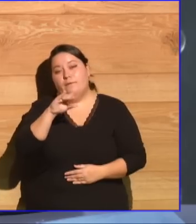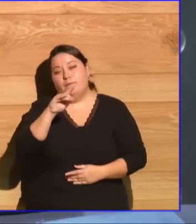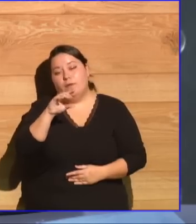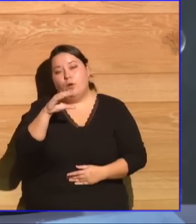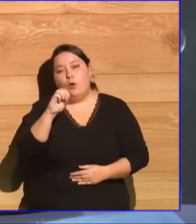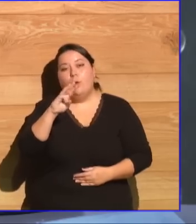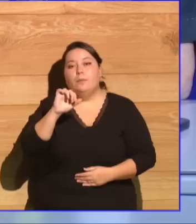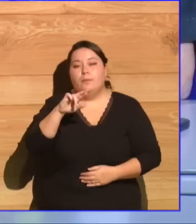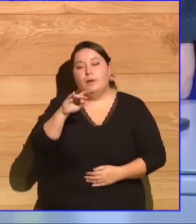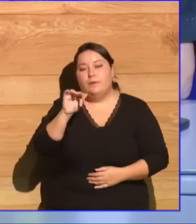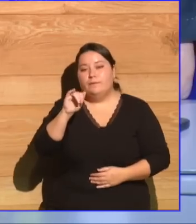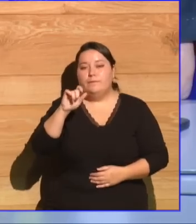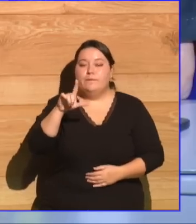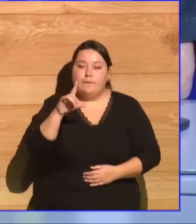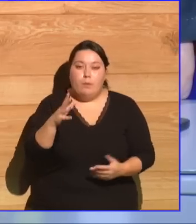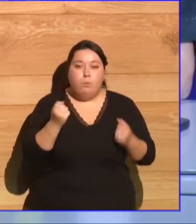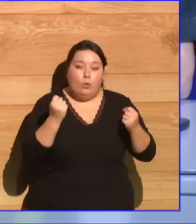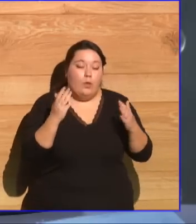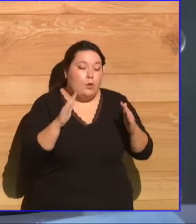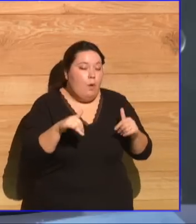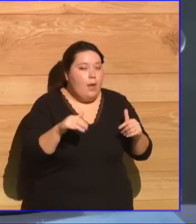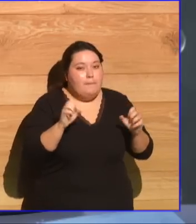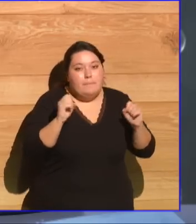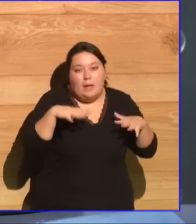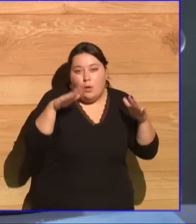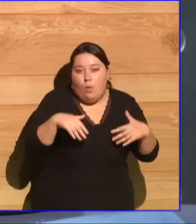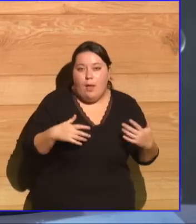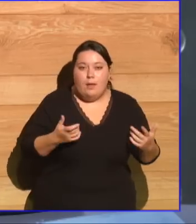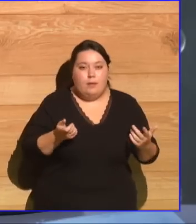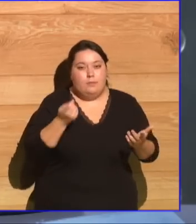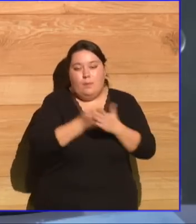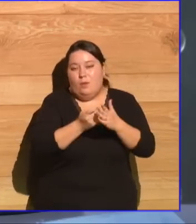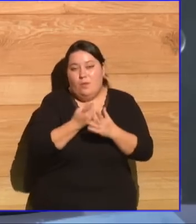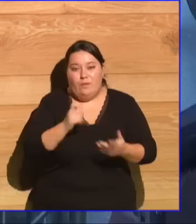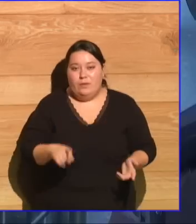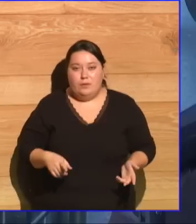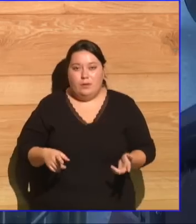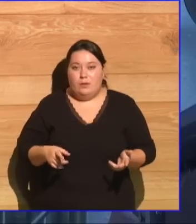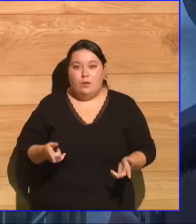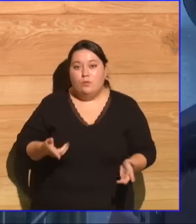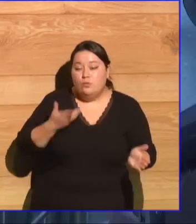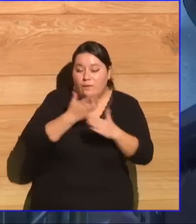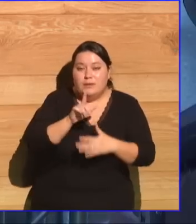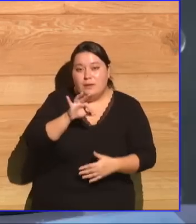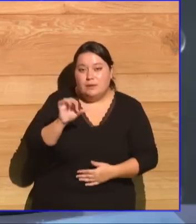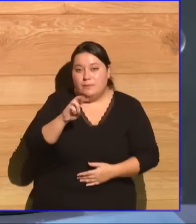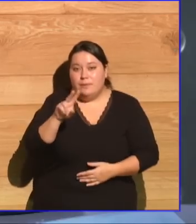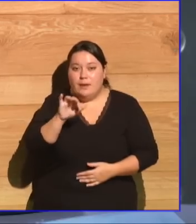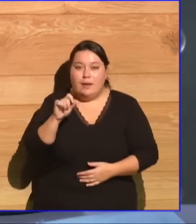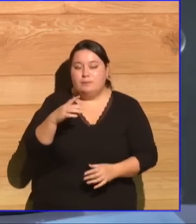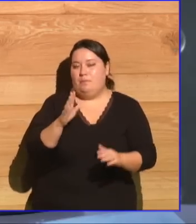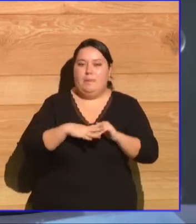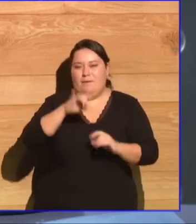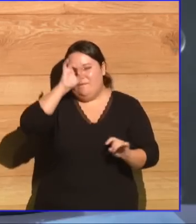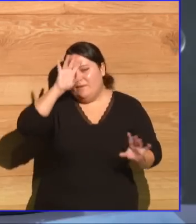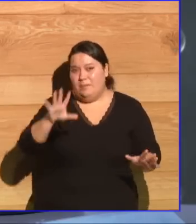poco aburrido. Claro, porque es que David Copperfield no tiene poderes. Entonces, no hay que pagar 200 euros. ¿creéis que a lo mejor... Tú vas a Las Vegas a flipar con